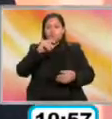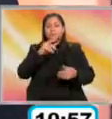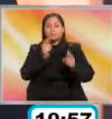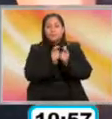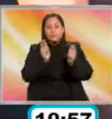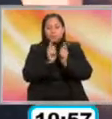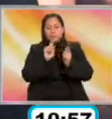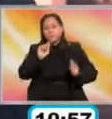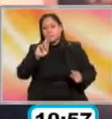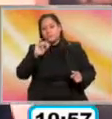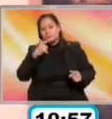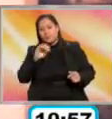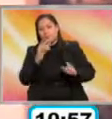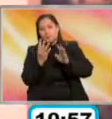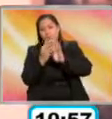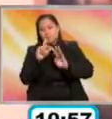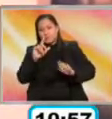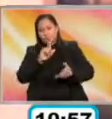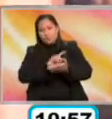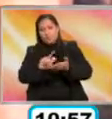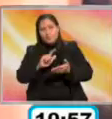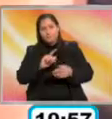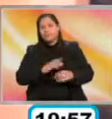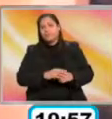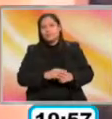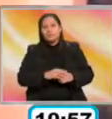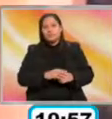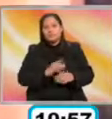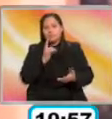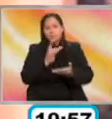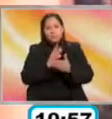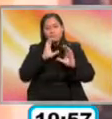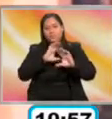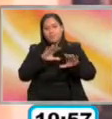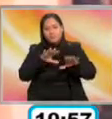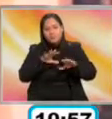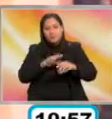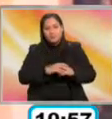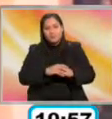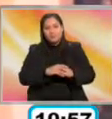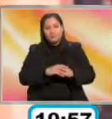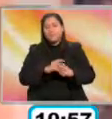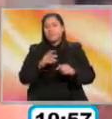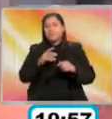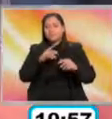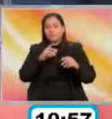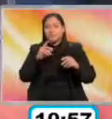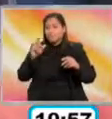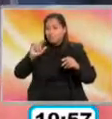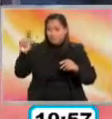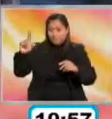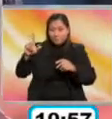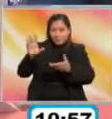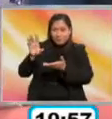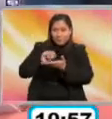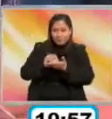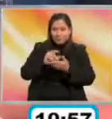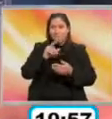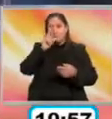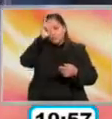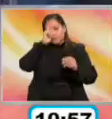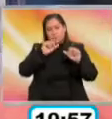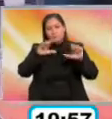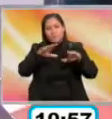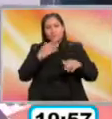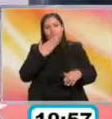grupo Trigo Limpio. Y bueno, pues son puras cancionzasas, ¿no? Con grandes Claro. intérpretes. Y la vamos a pasar muy bien en el Lunario. La Tus vamos a redes pasar